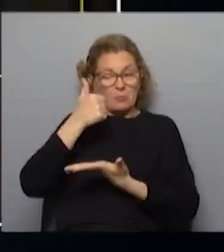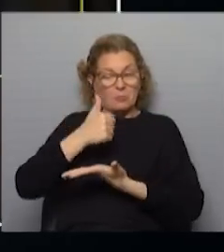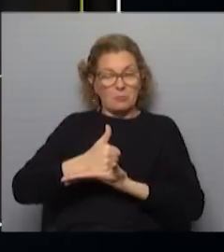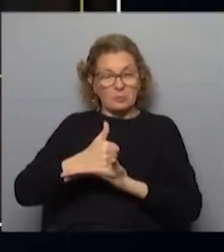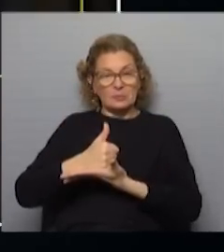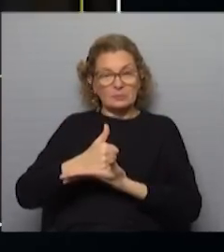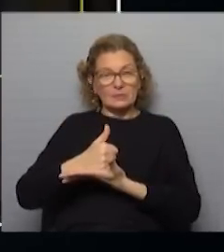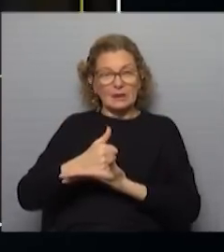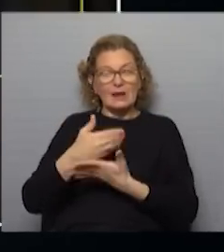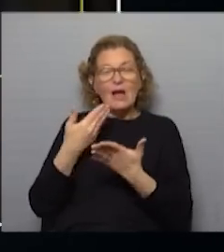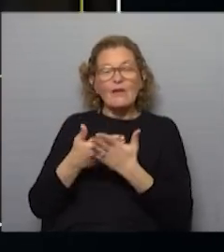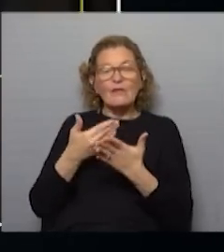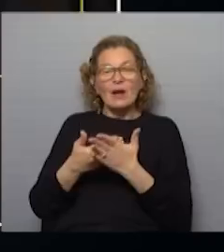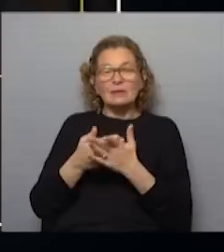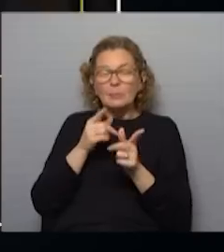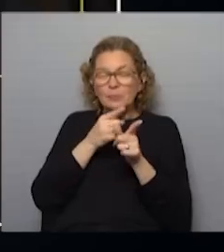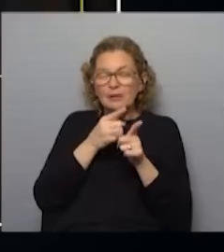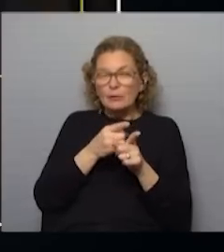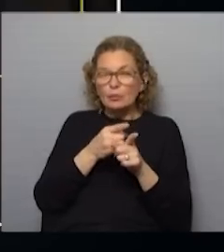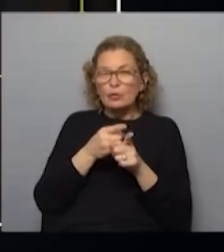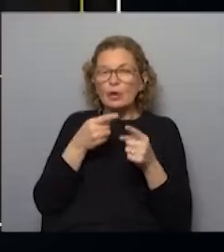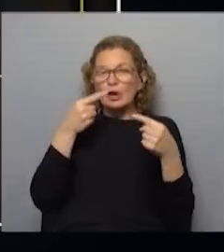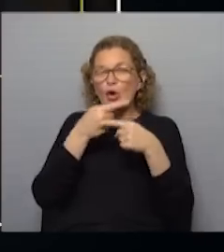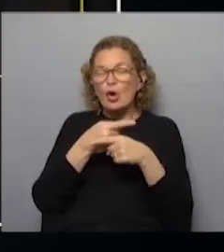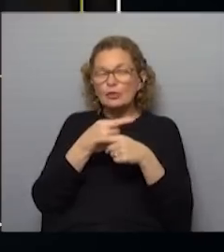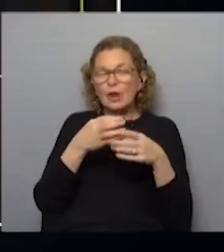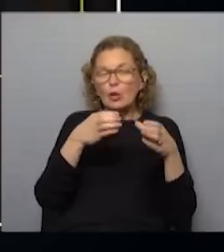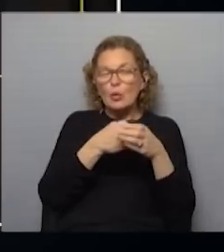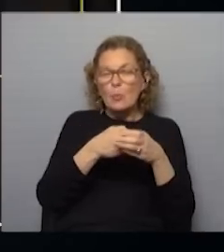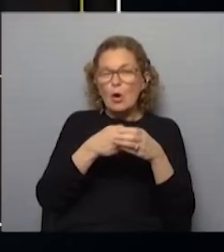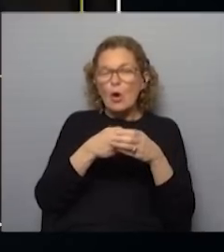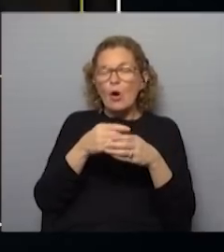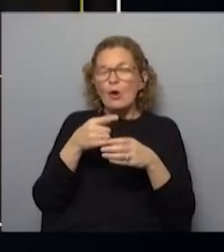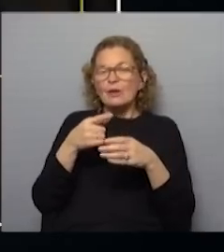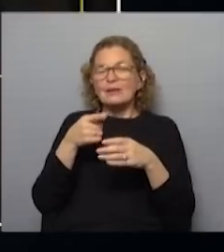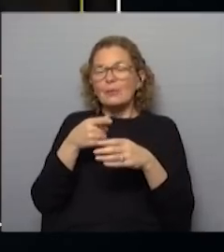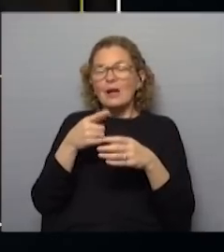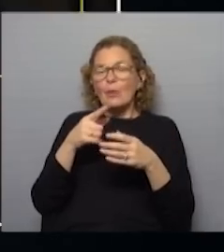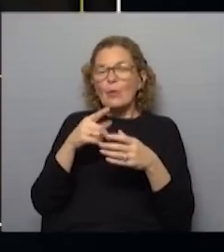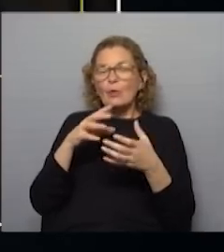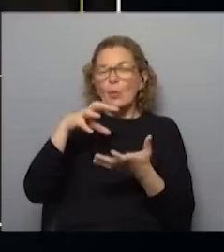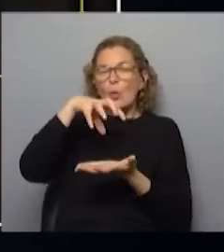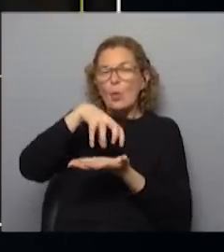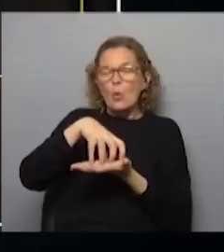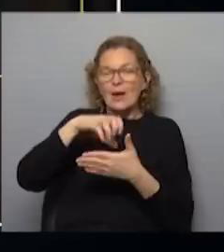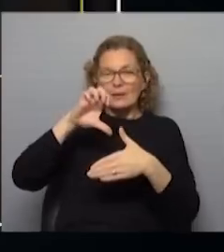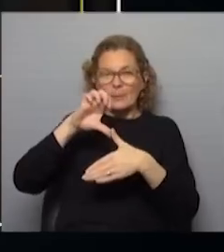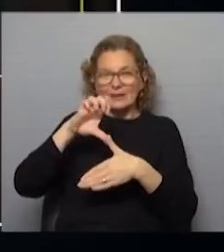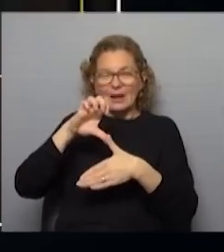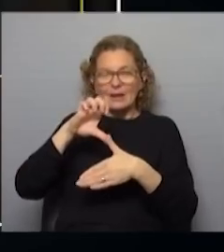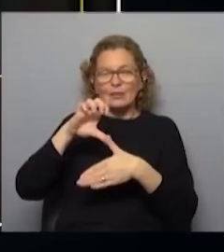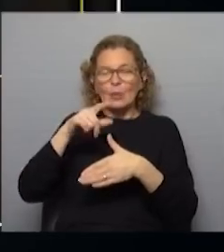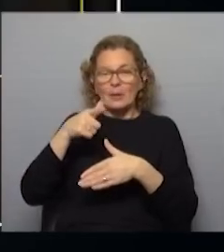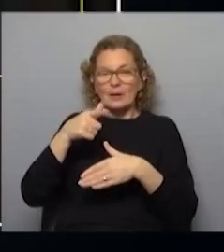y la ausencia digamos una persecución específica contra los comunistas se había transformado una especie de lugar central en América del Sur